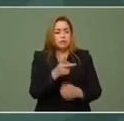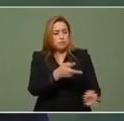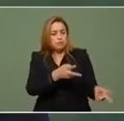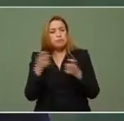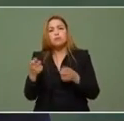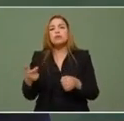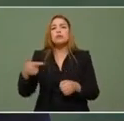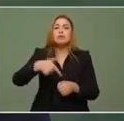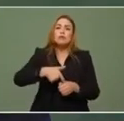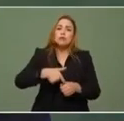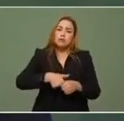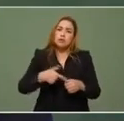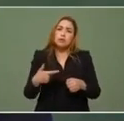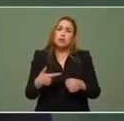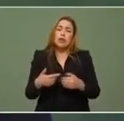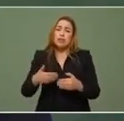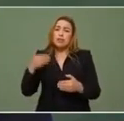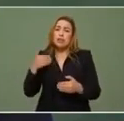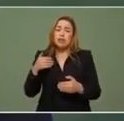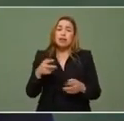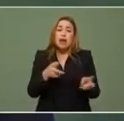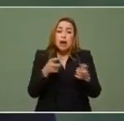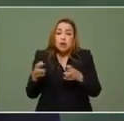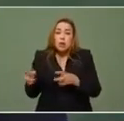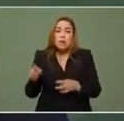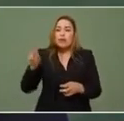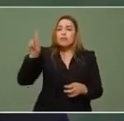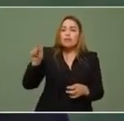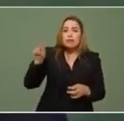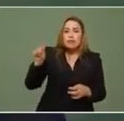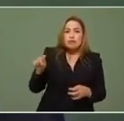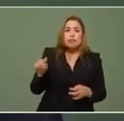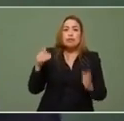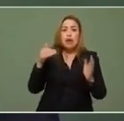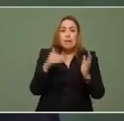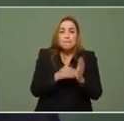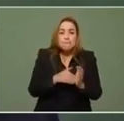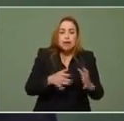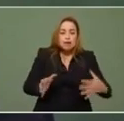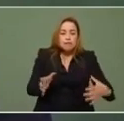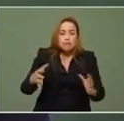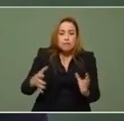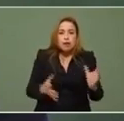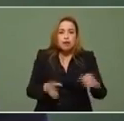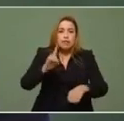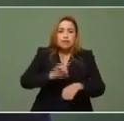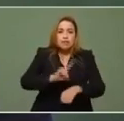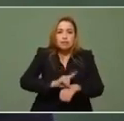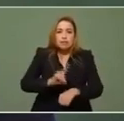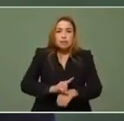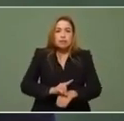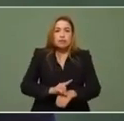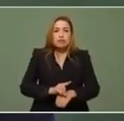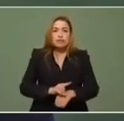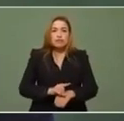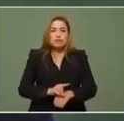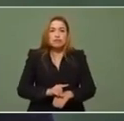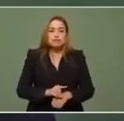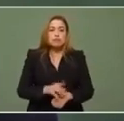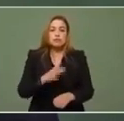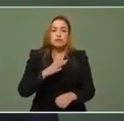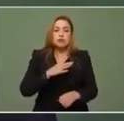robaban 70,000 barriles diarios. Es decir, se ha logrado una reducción considerable.